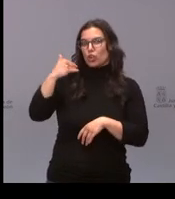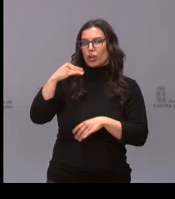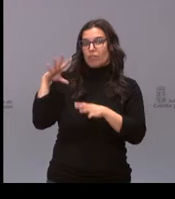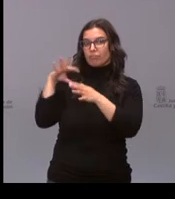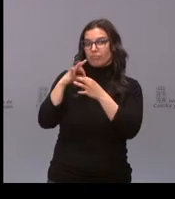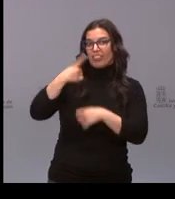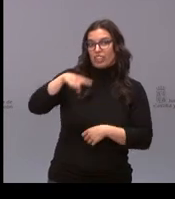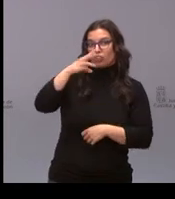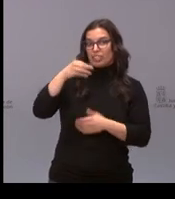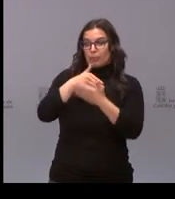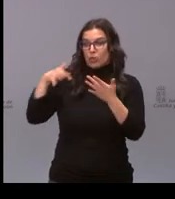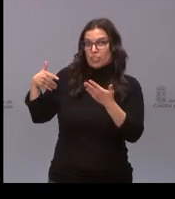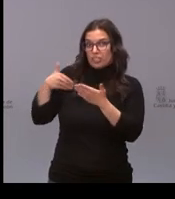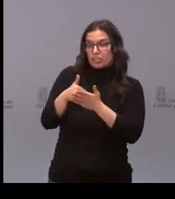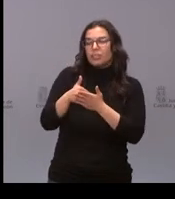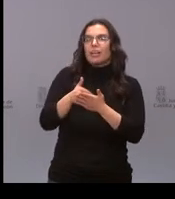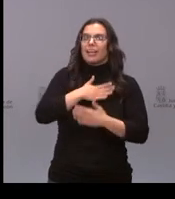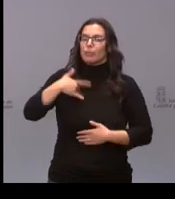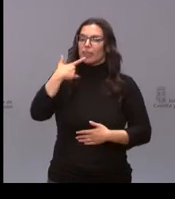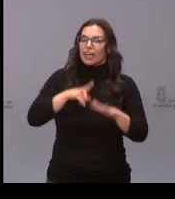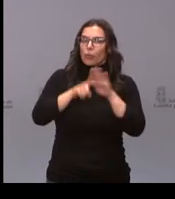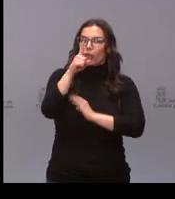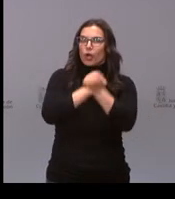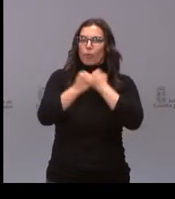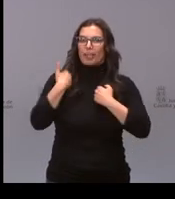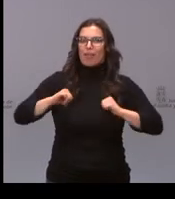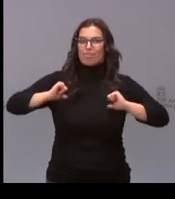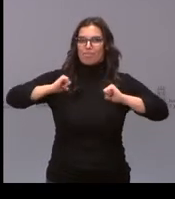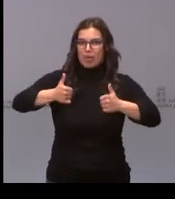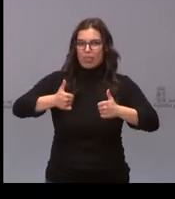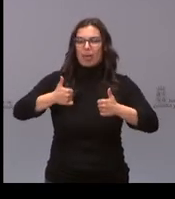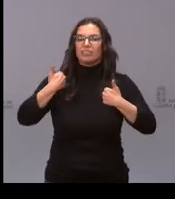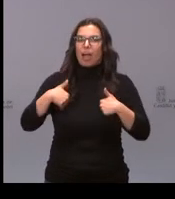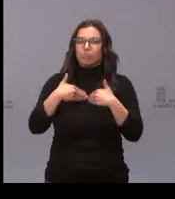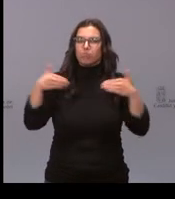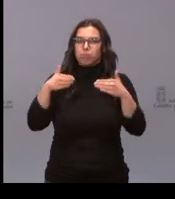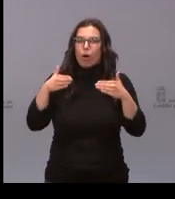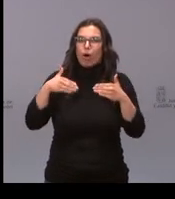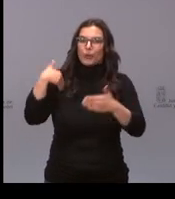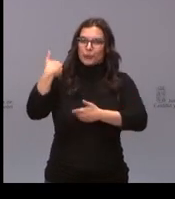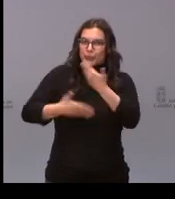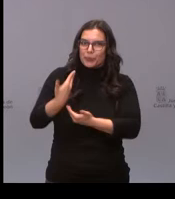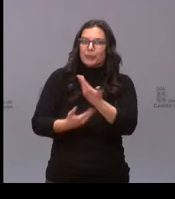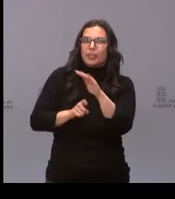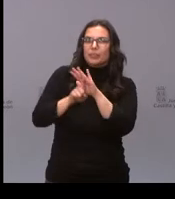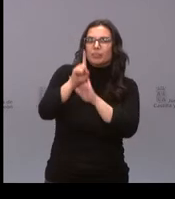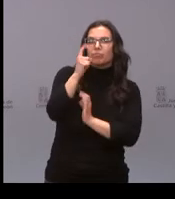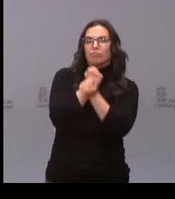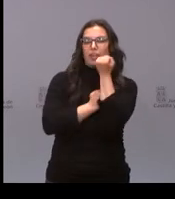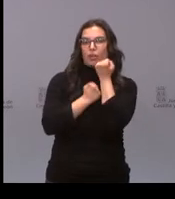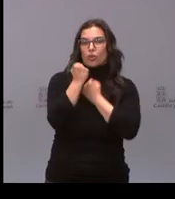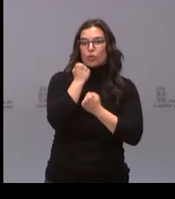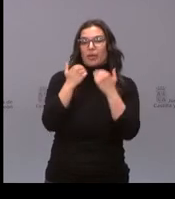que la recuperación económica ha empezado. Hemos comenzado con esa recuperación económica desde